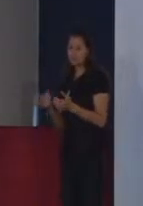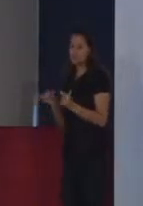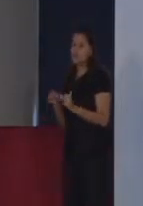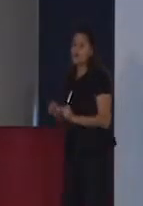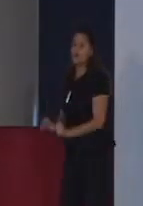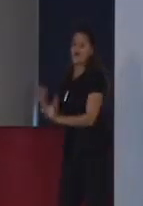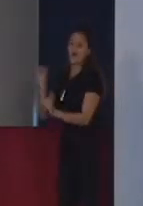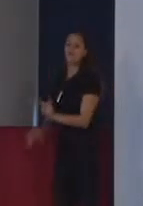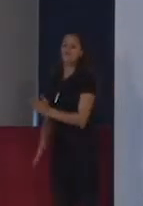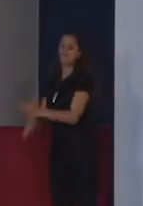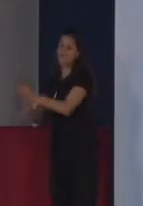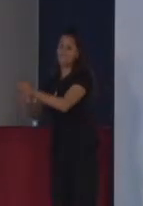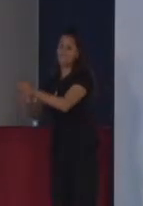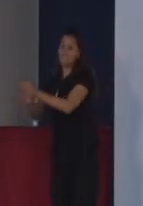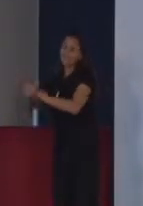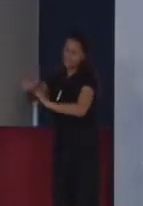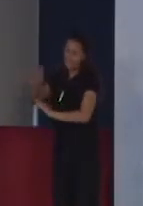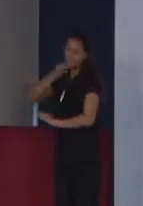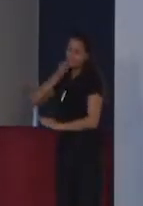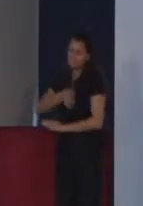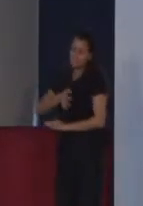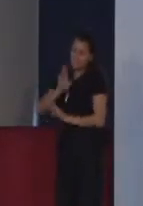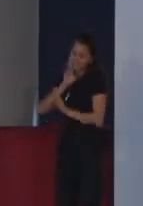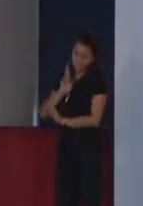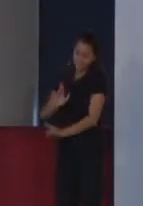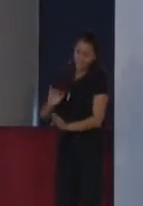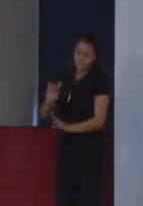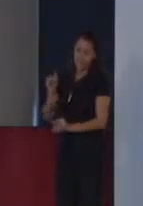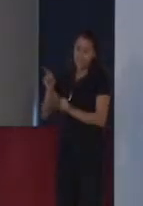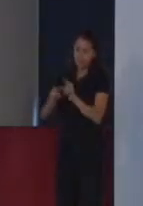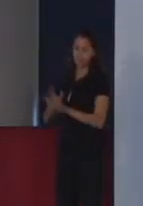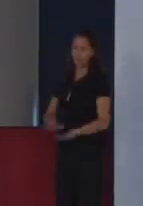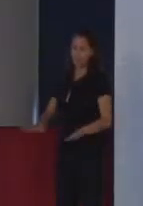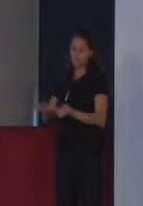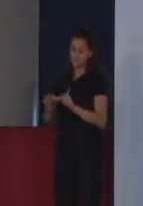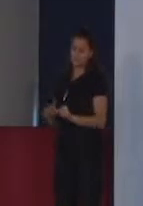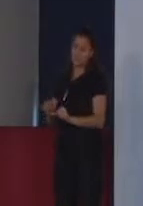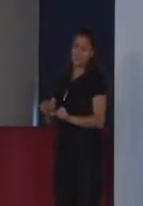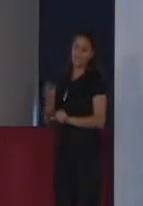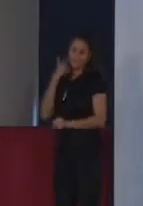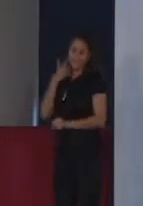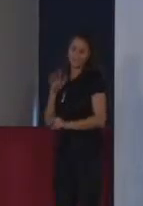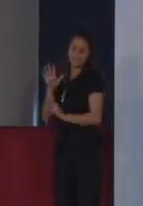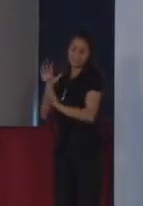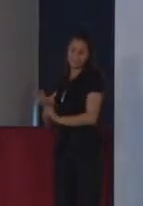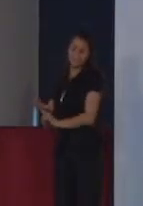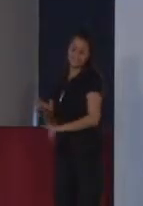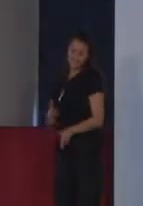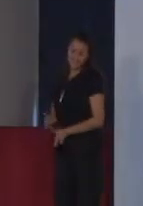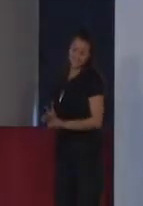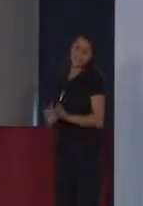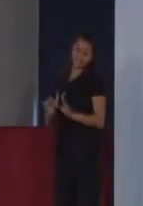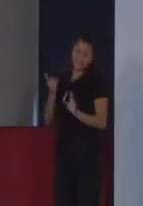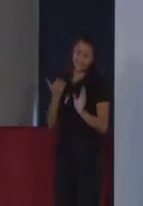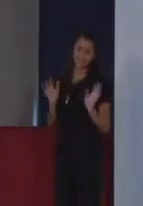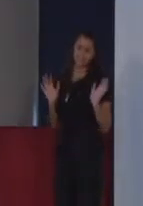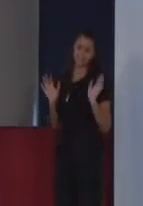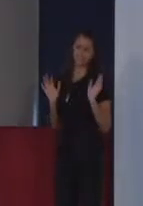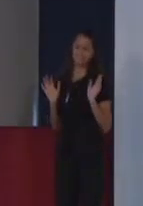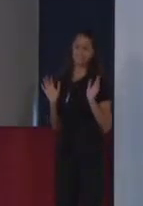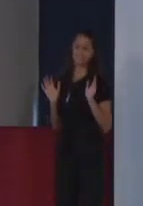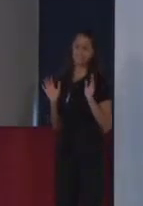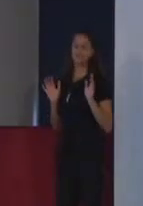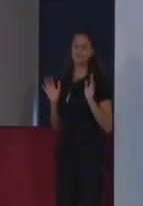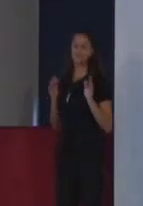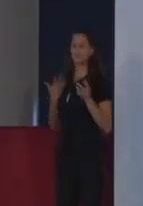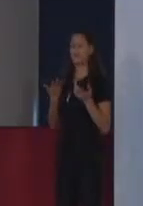también es cierto y lo tenemos que reconocer. Tenemos espacios todavía donde se vulneran los derechos de las personas, digamos que todavía